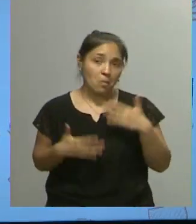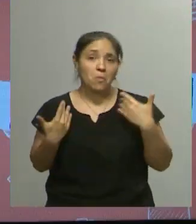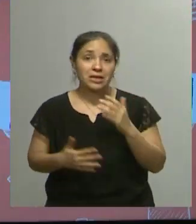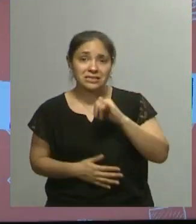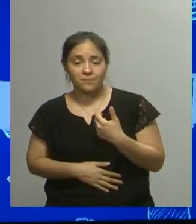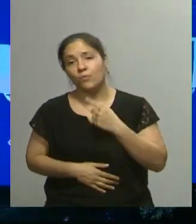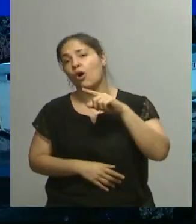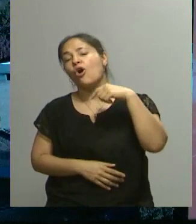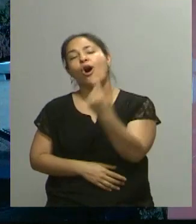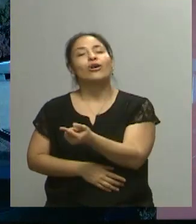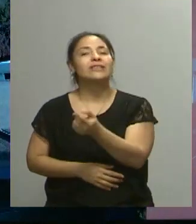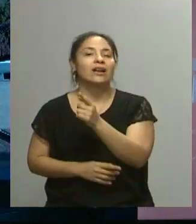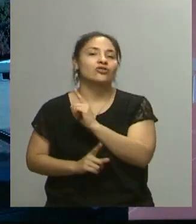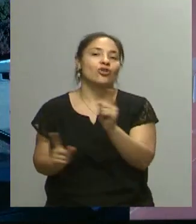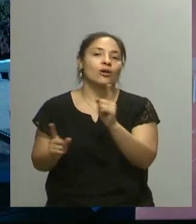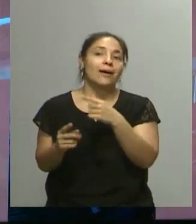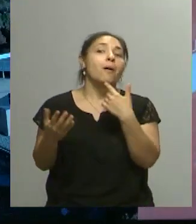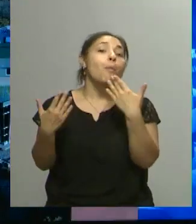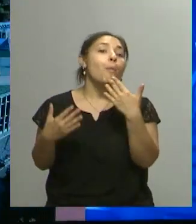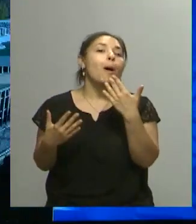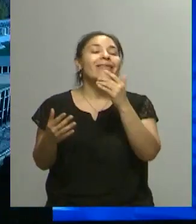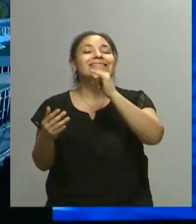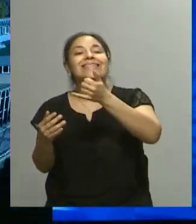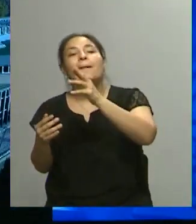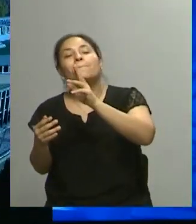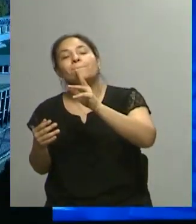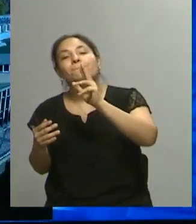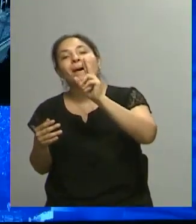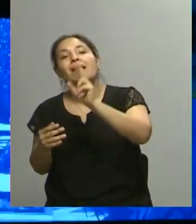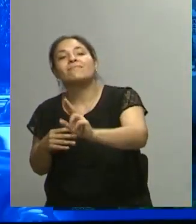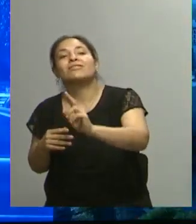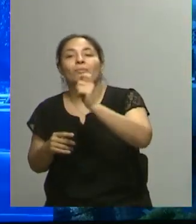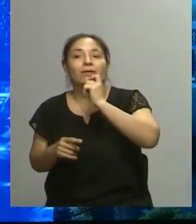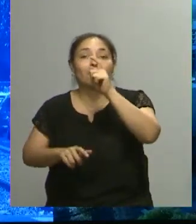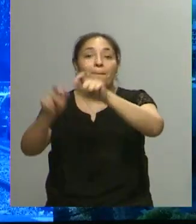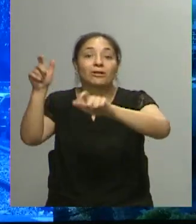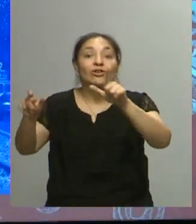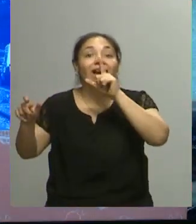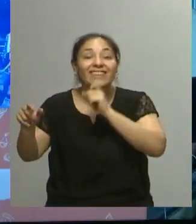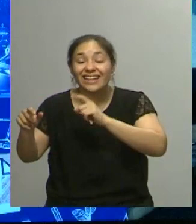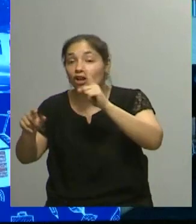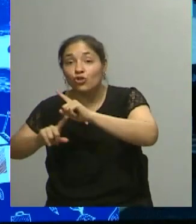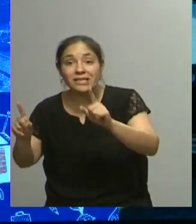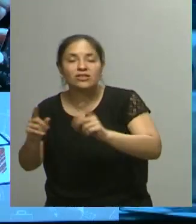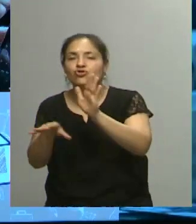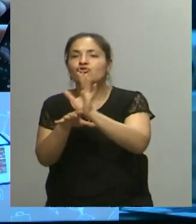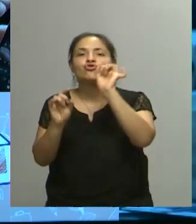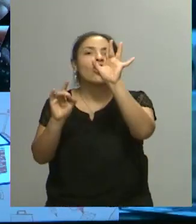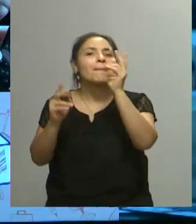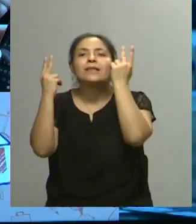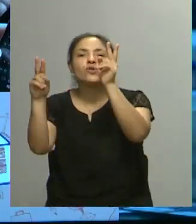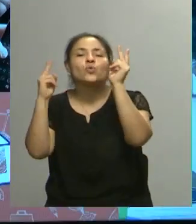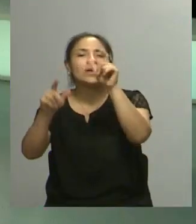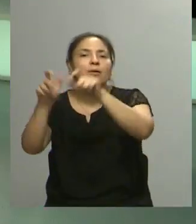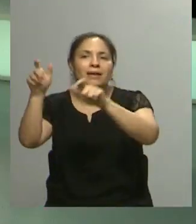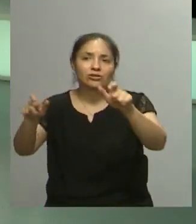no, que quizás se permiten o les permiten a algunas personas que no son cataríes y están de paso por allí, a